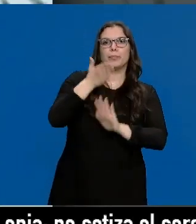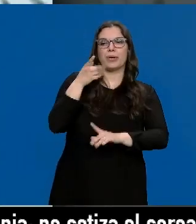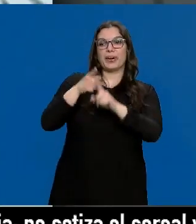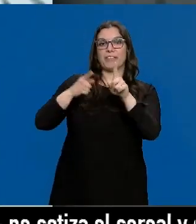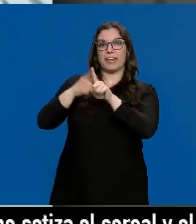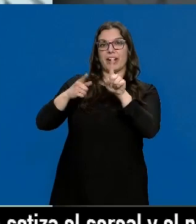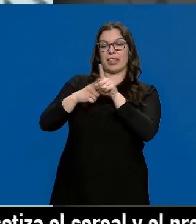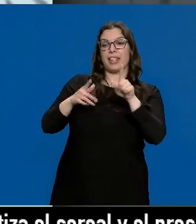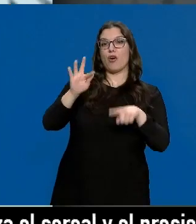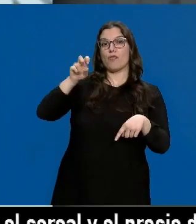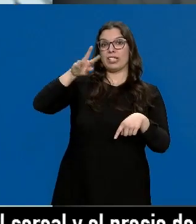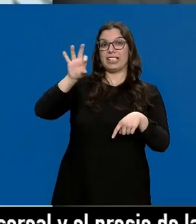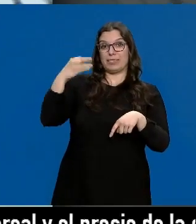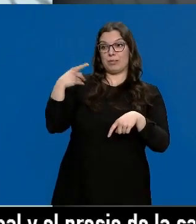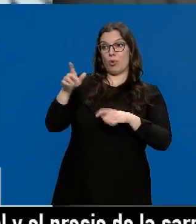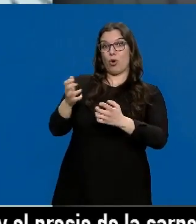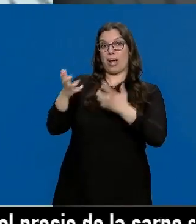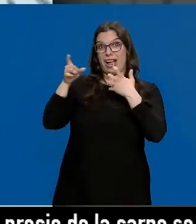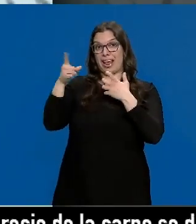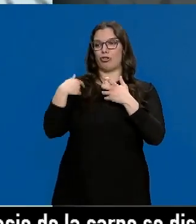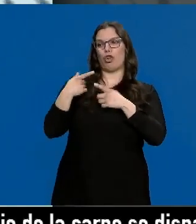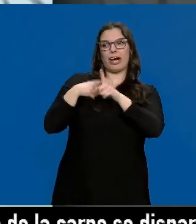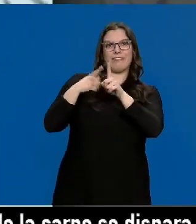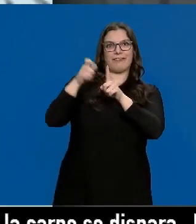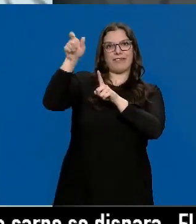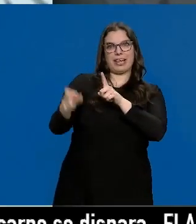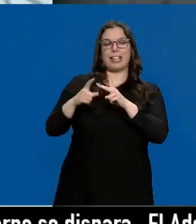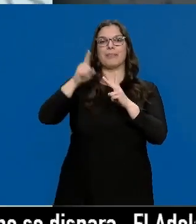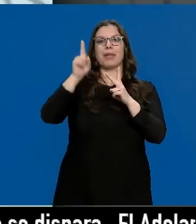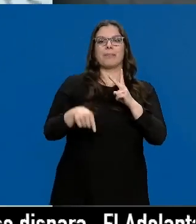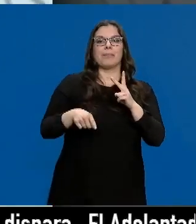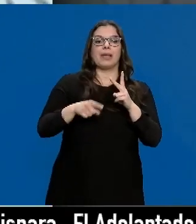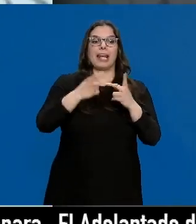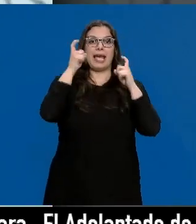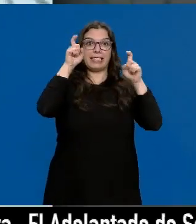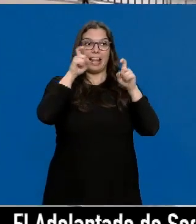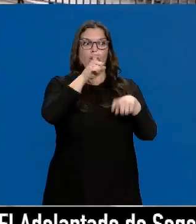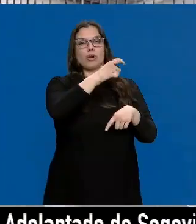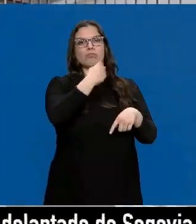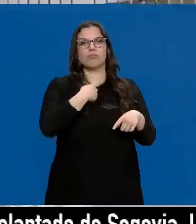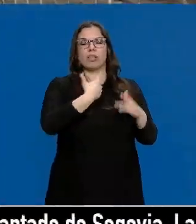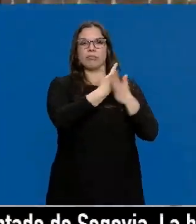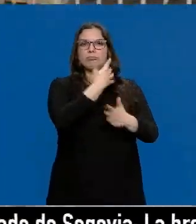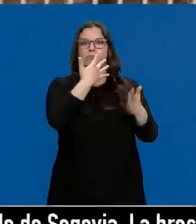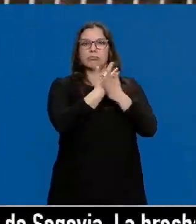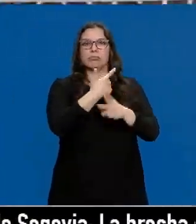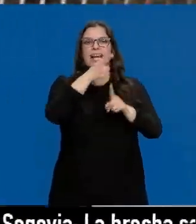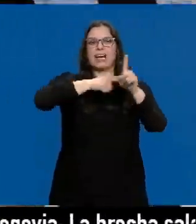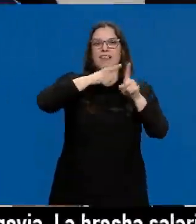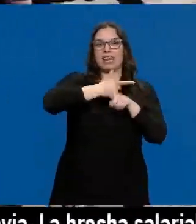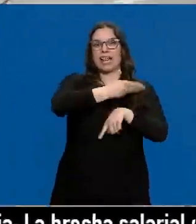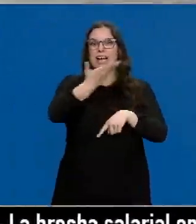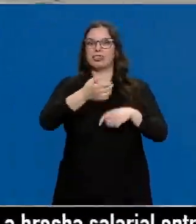que al final fue el ganador. Y bueno, tenía a Jaime Izquierdo por ahí, que es mi entrenador, dándome referencias del paso del resto